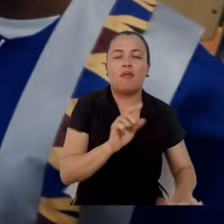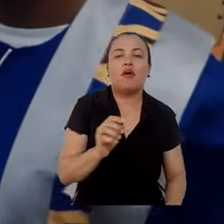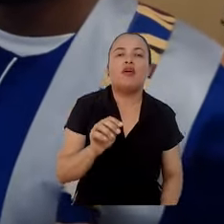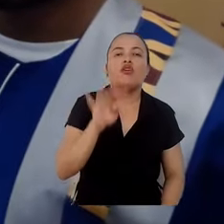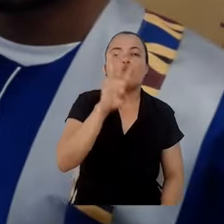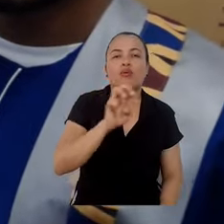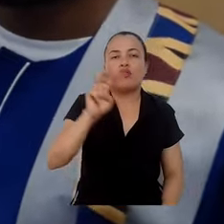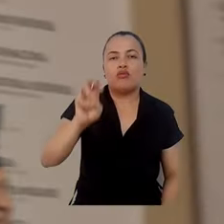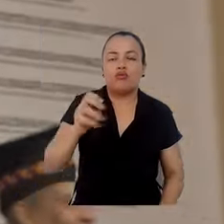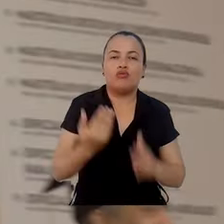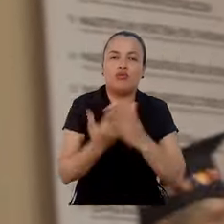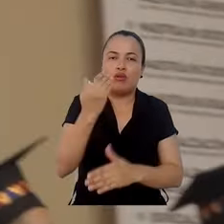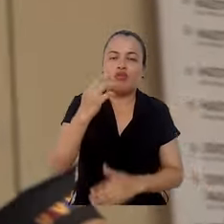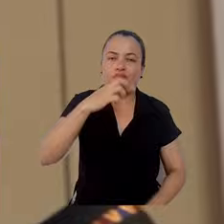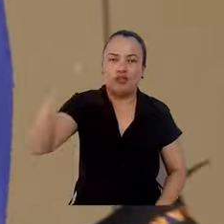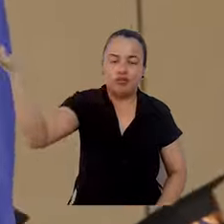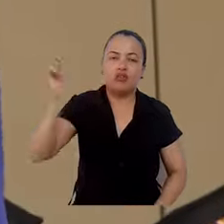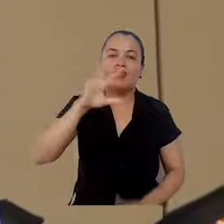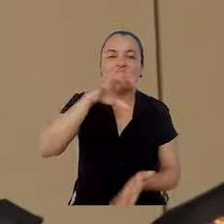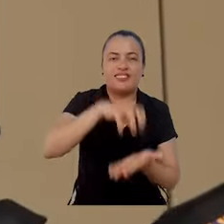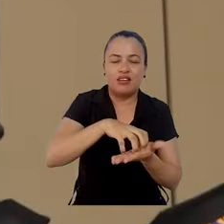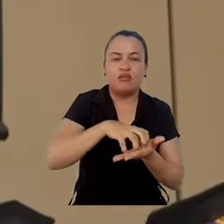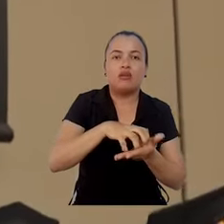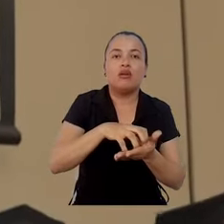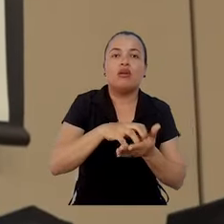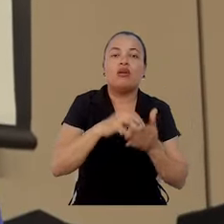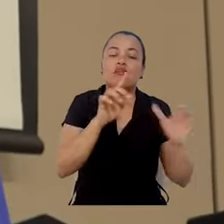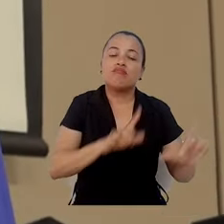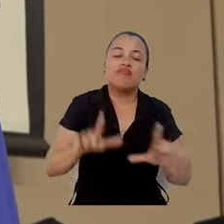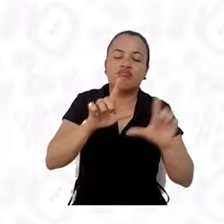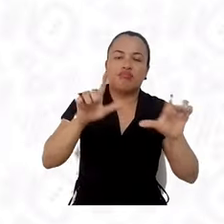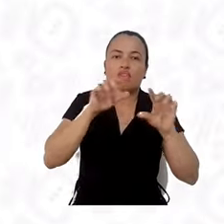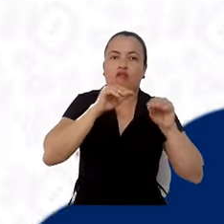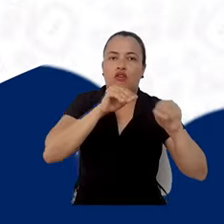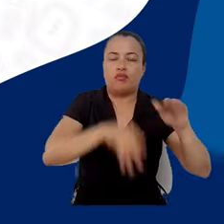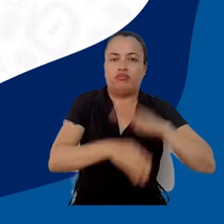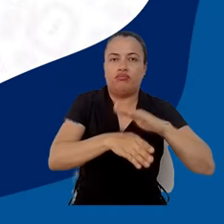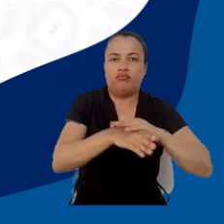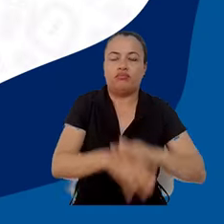98 nuevos profesionales del centro de posgrados y formación